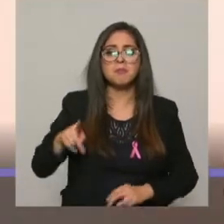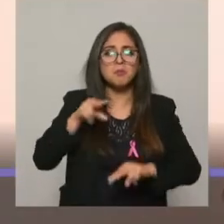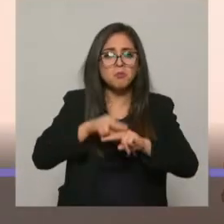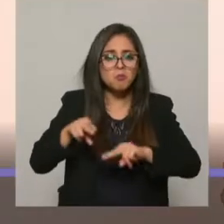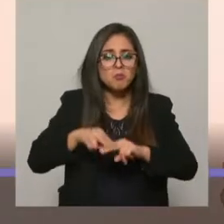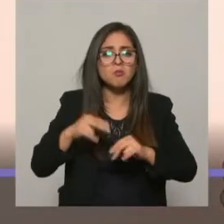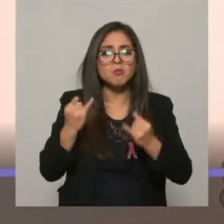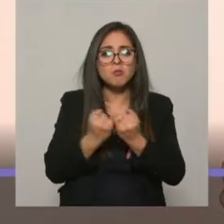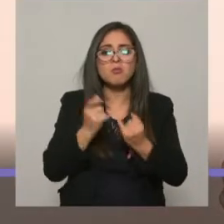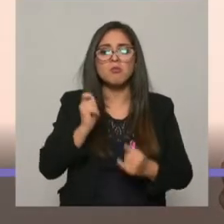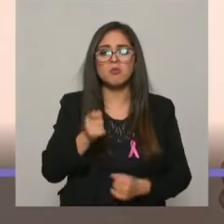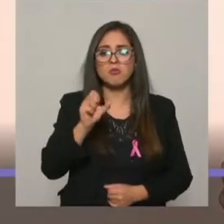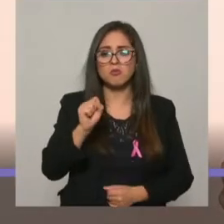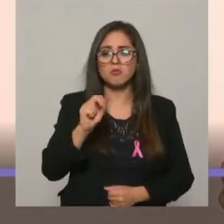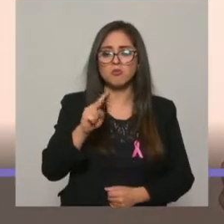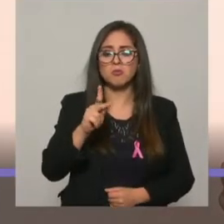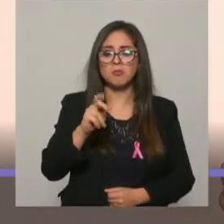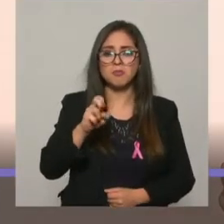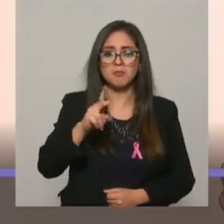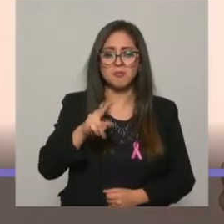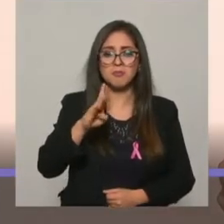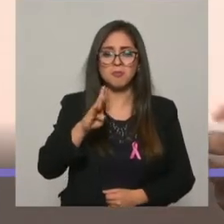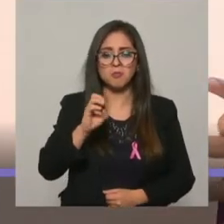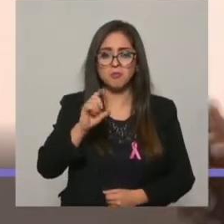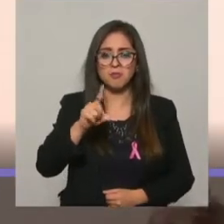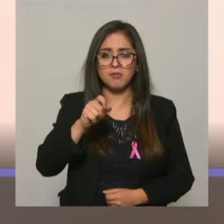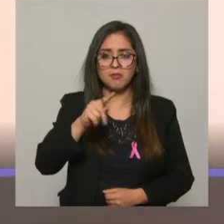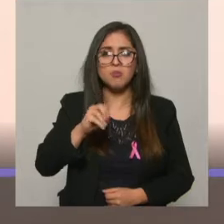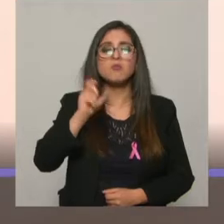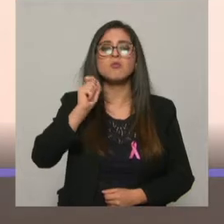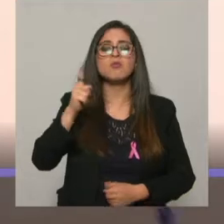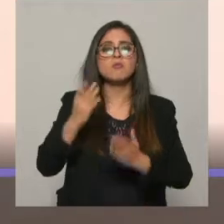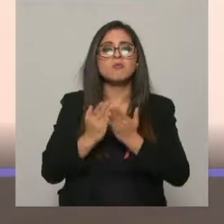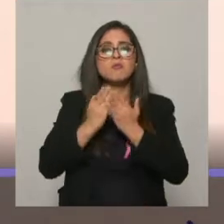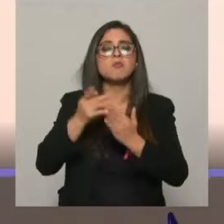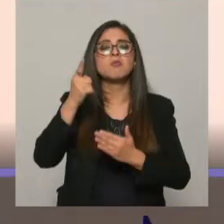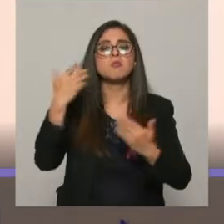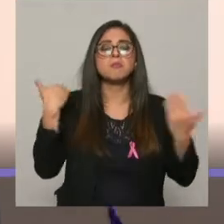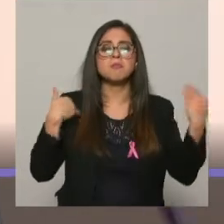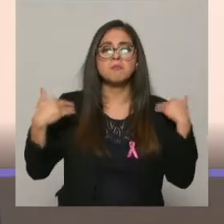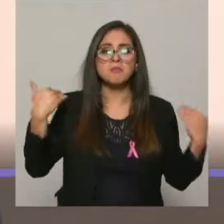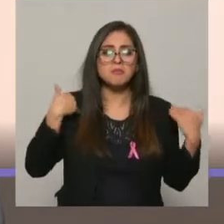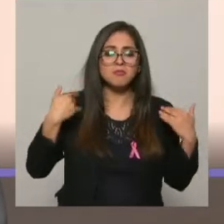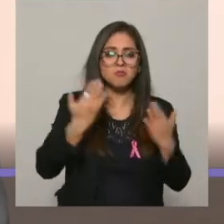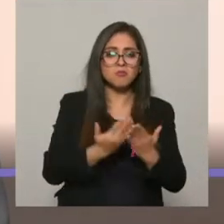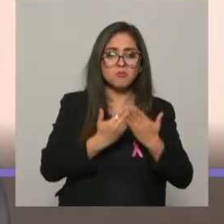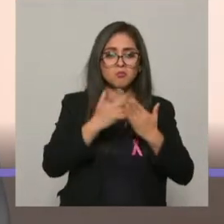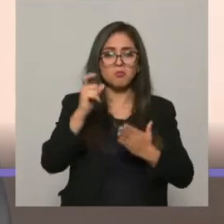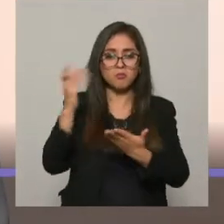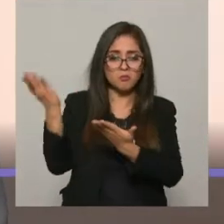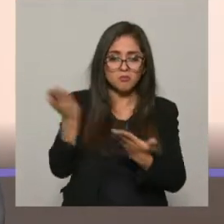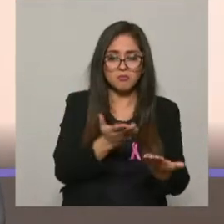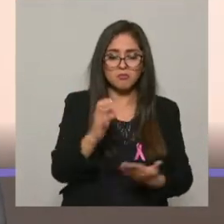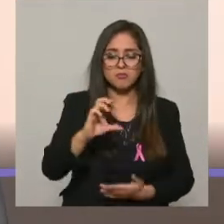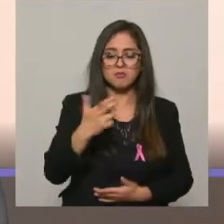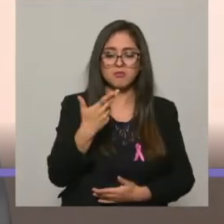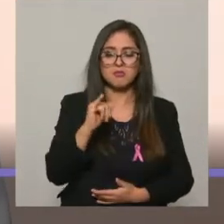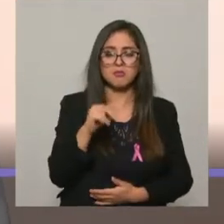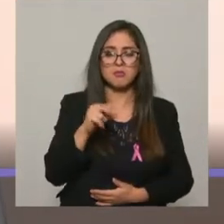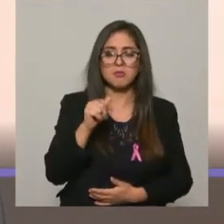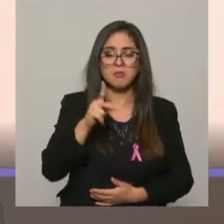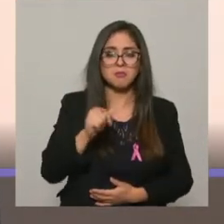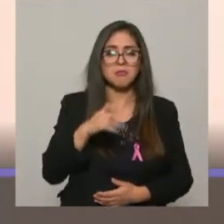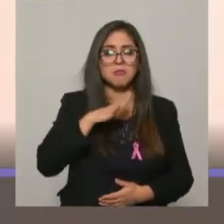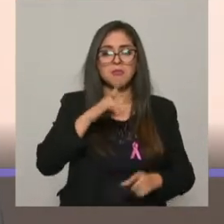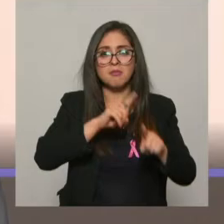en Superboletos o ahí directamente en el embarcadero Caltongo, incluye el paseo en trajinera, pero al llegar ahí a la Chinampa pues podrán comprar algunas cosas que